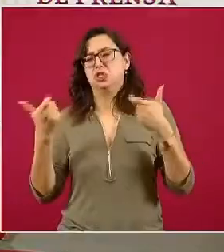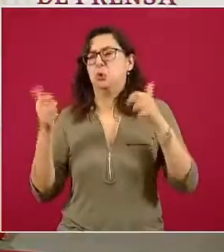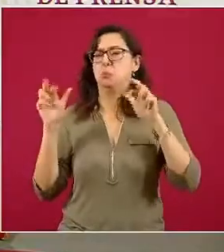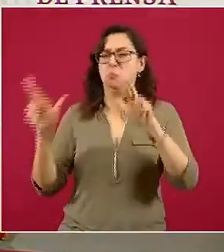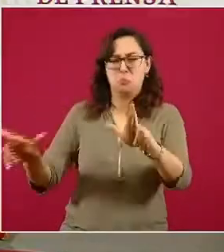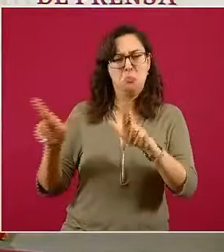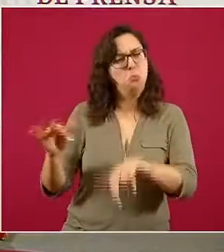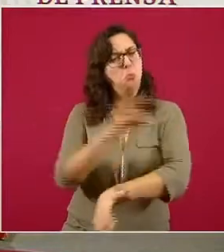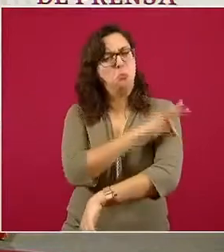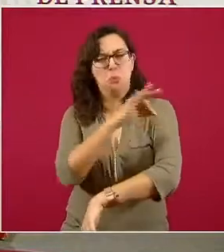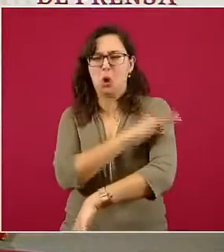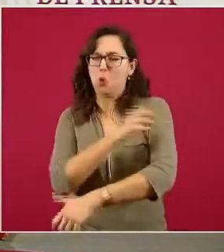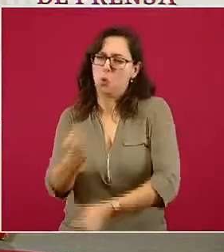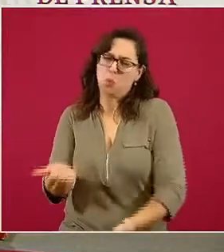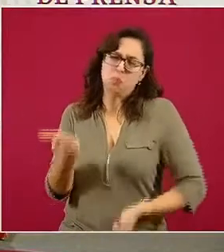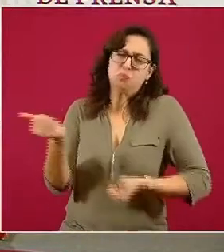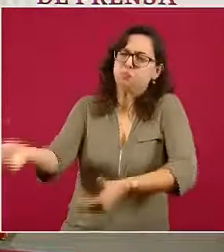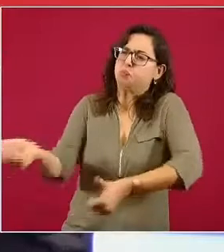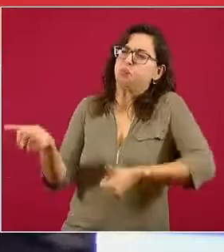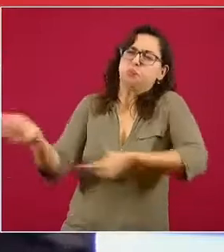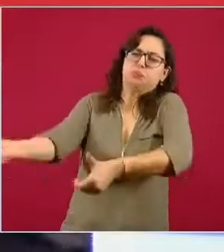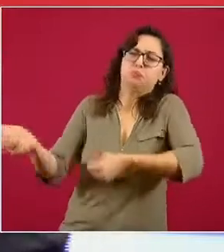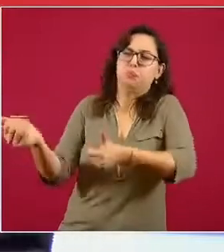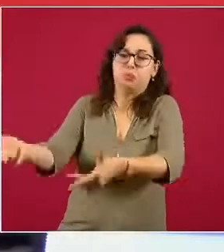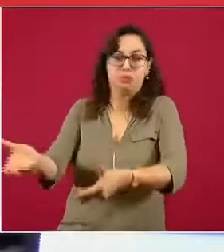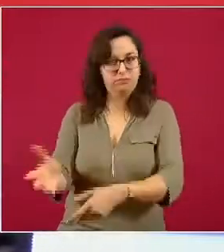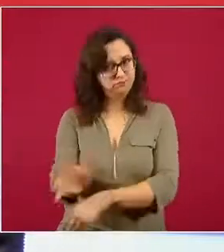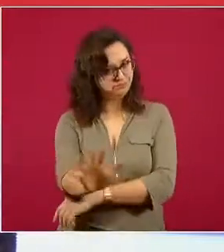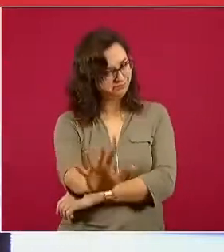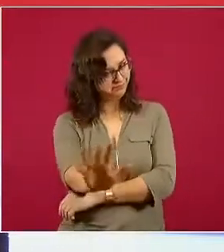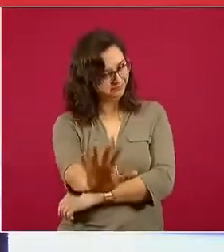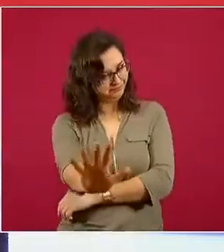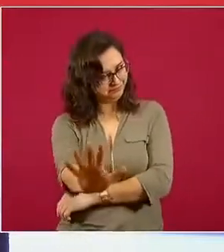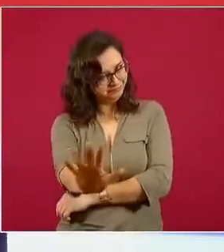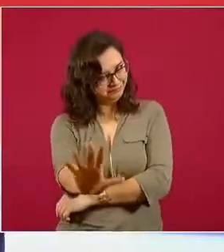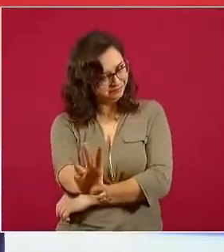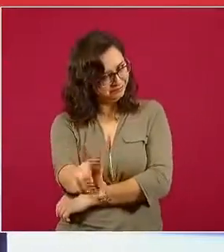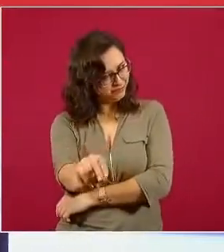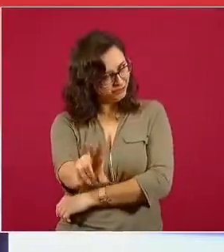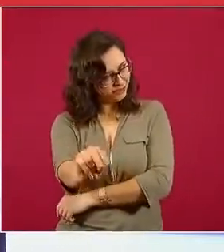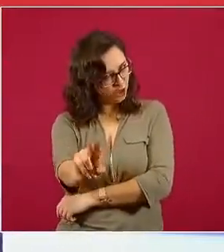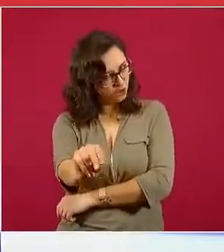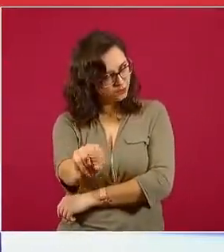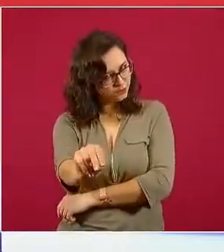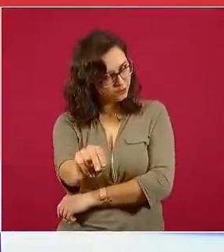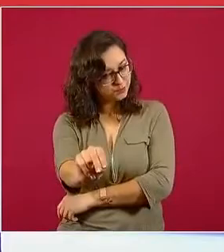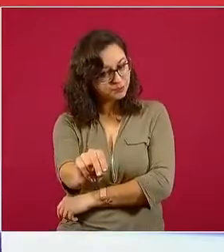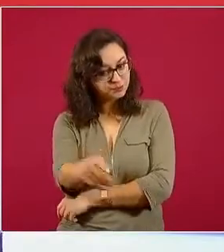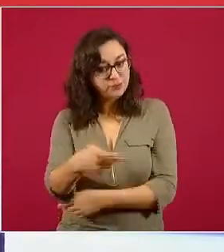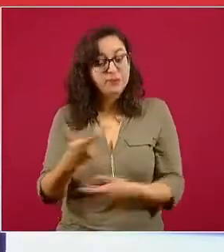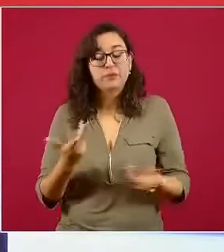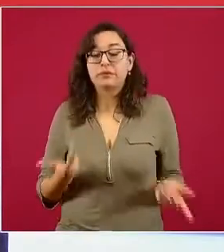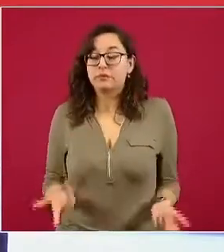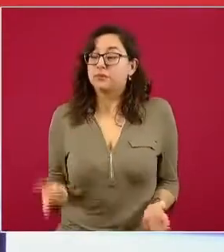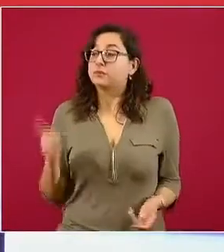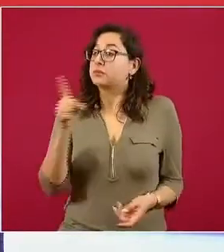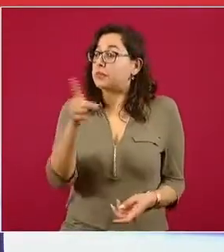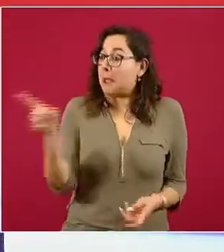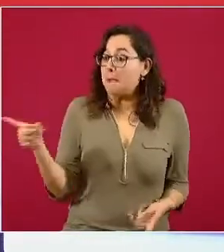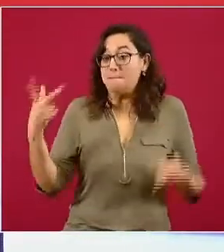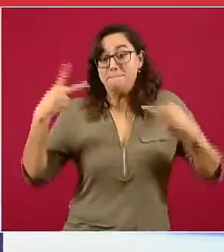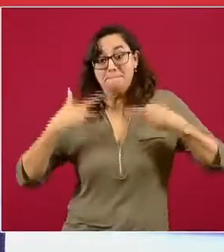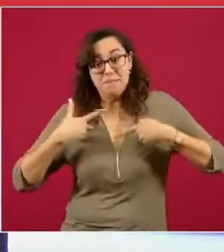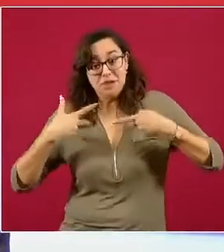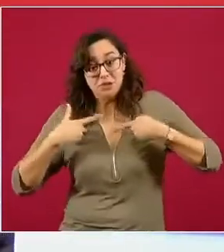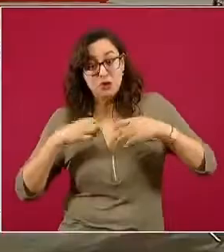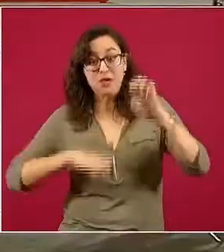eso, no se trata de eso. Si en algún momento las personas empresarias participan en el